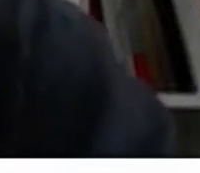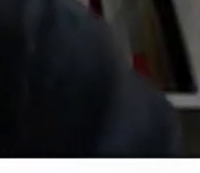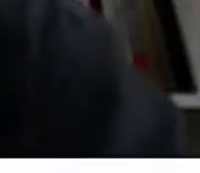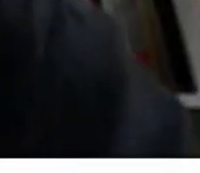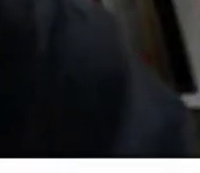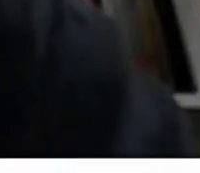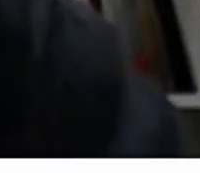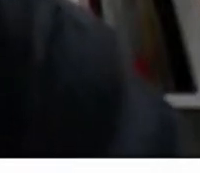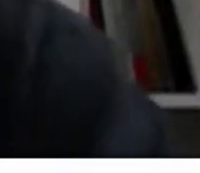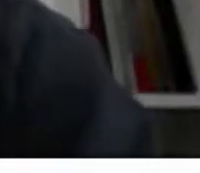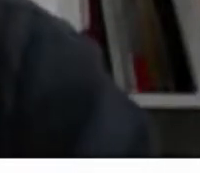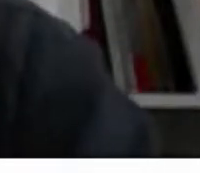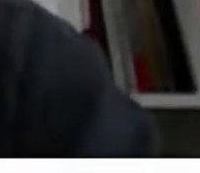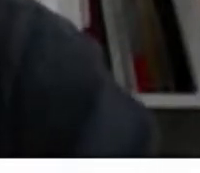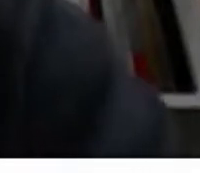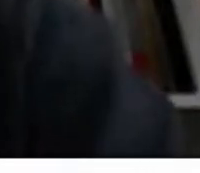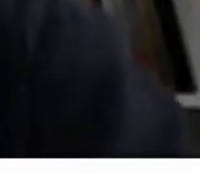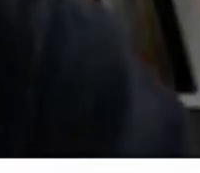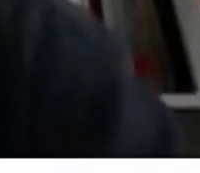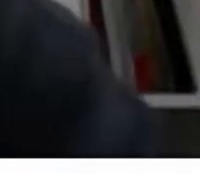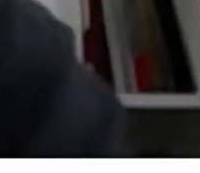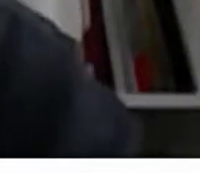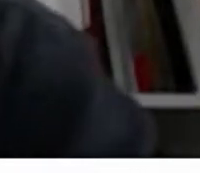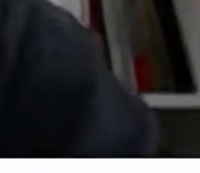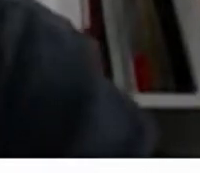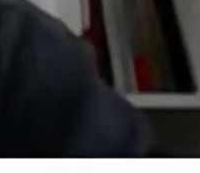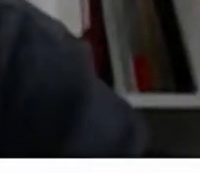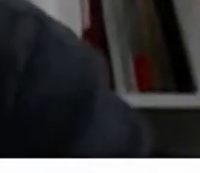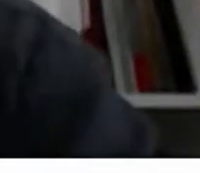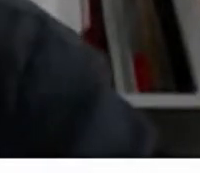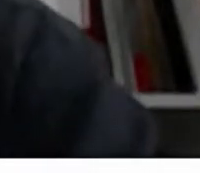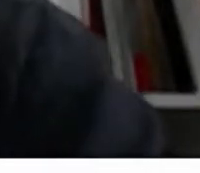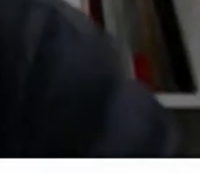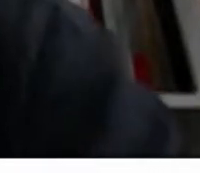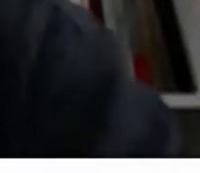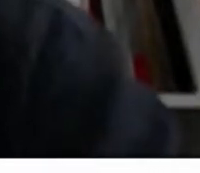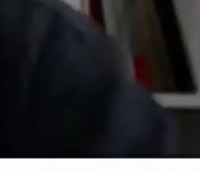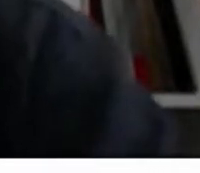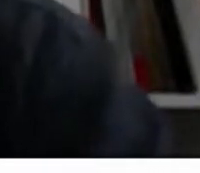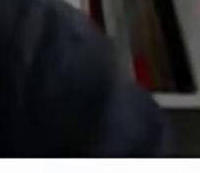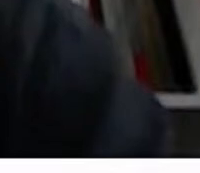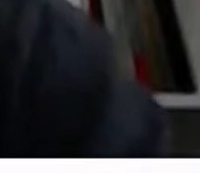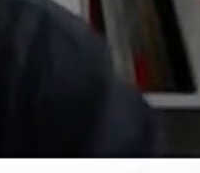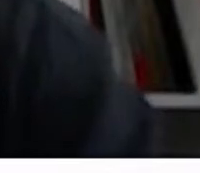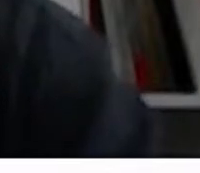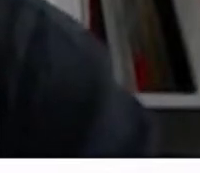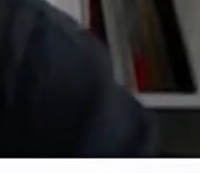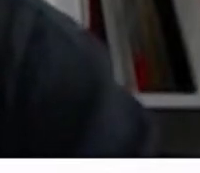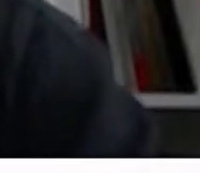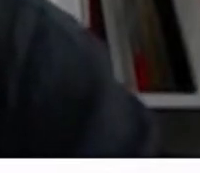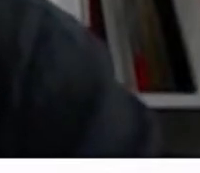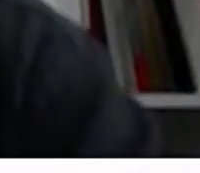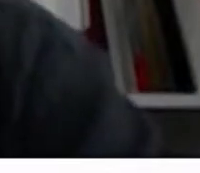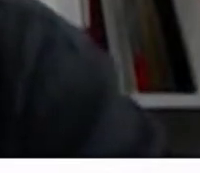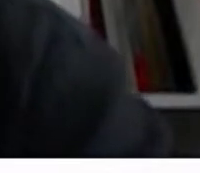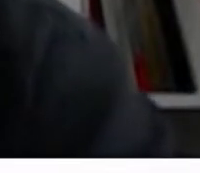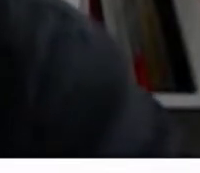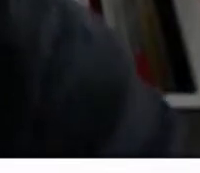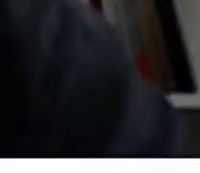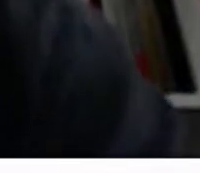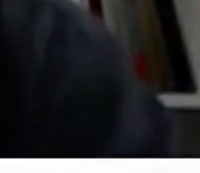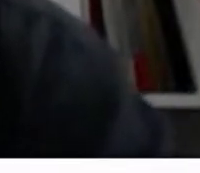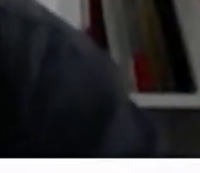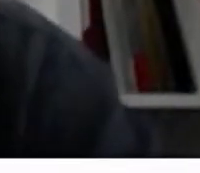forma parte del debate nacional. Y no solamente lo vemos con las carnes, una de las principales industrias que tiene nuestra provincia. Lo vemos